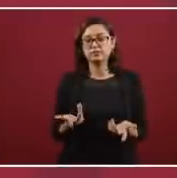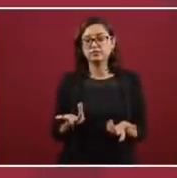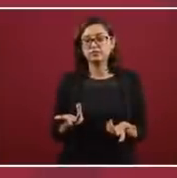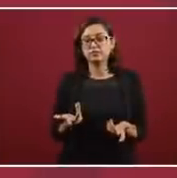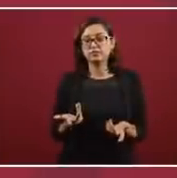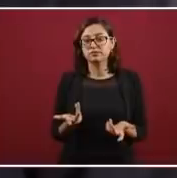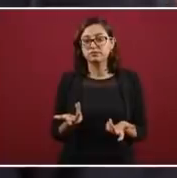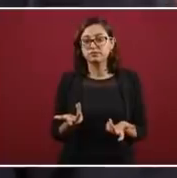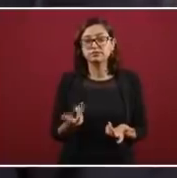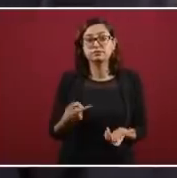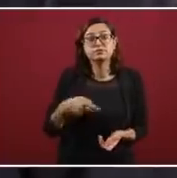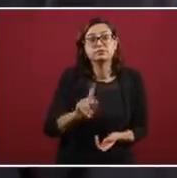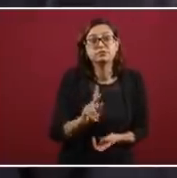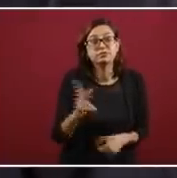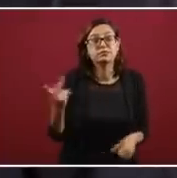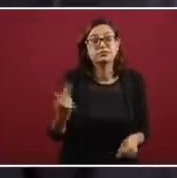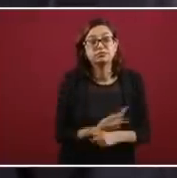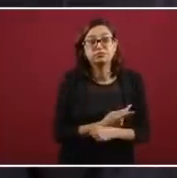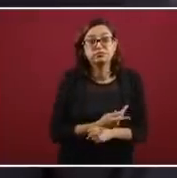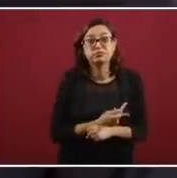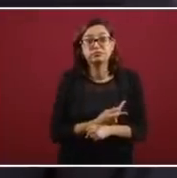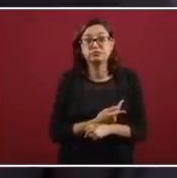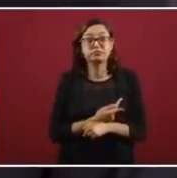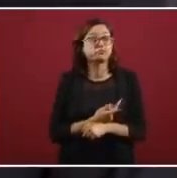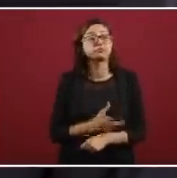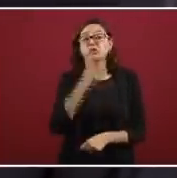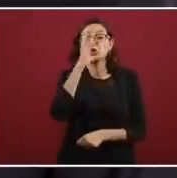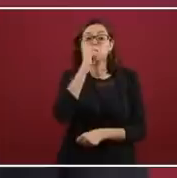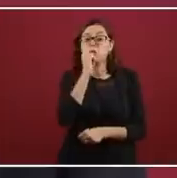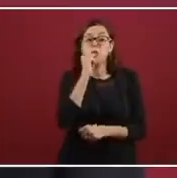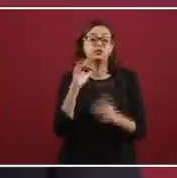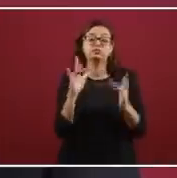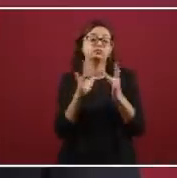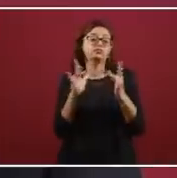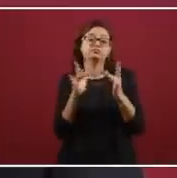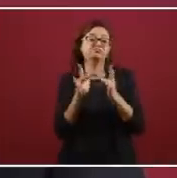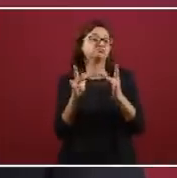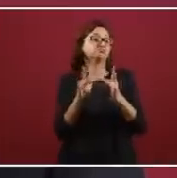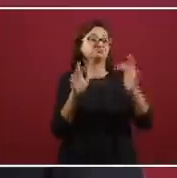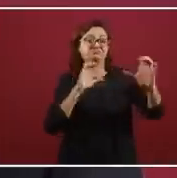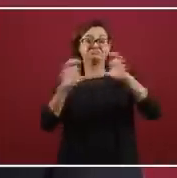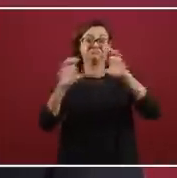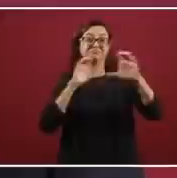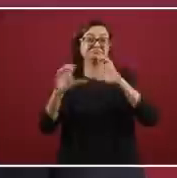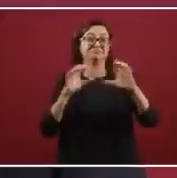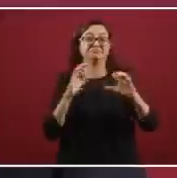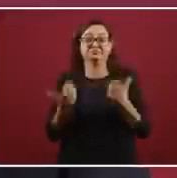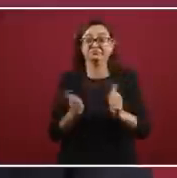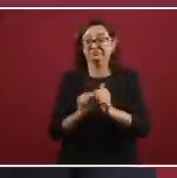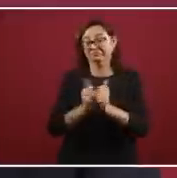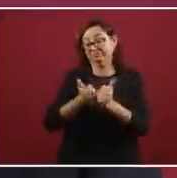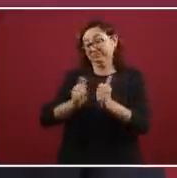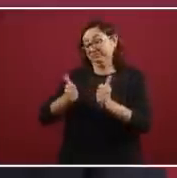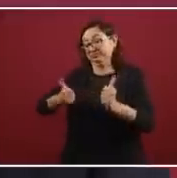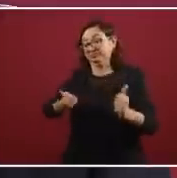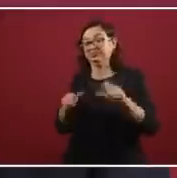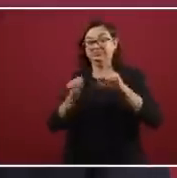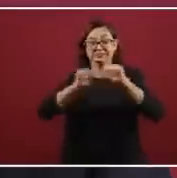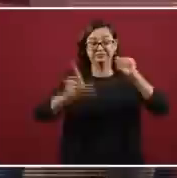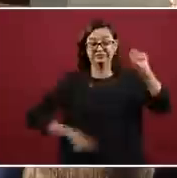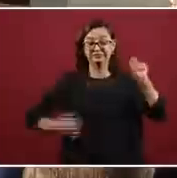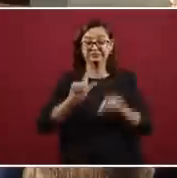se puede uno comunicar en México, es un atraso. En el 75% del